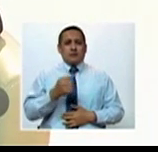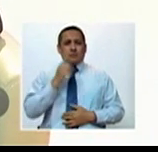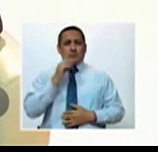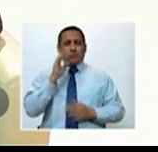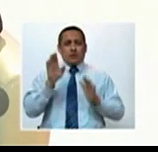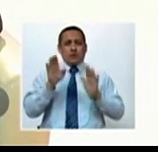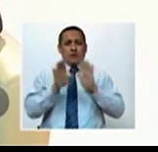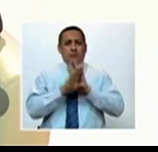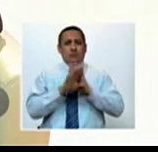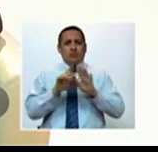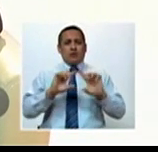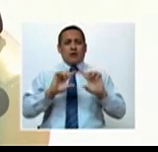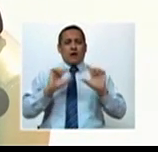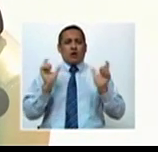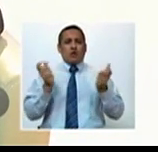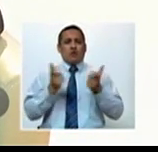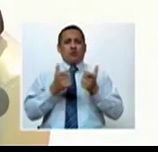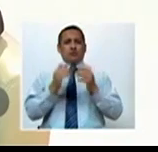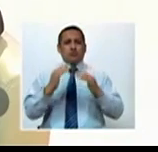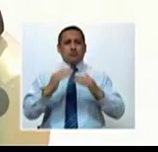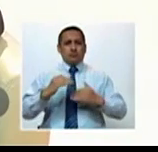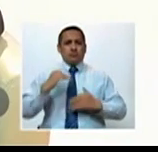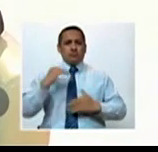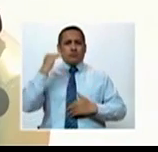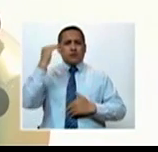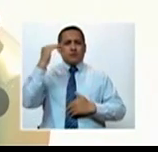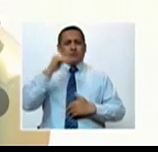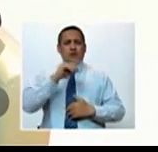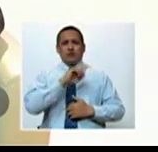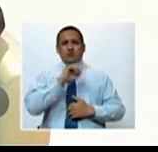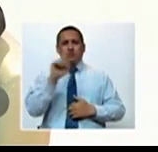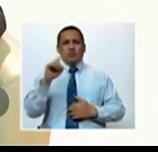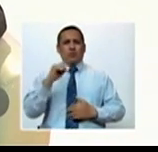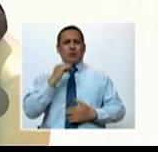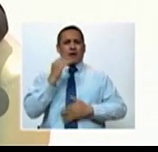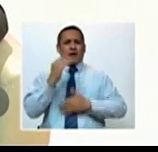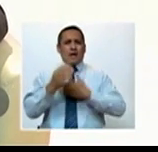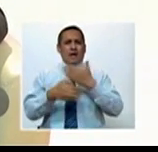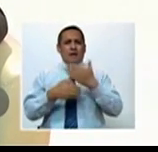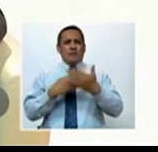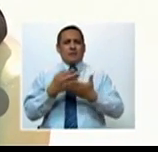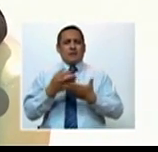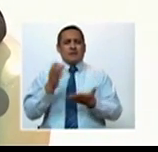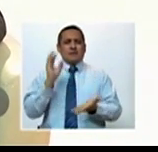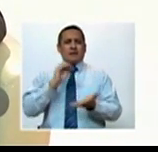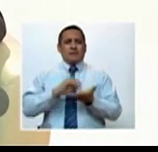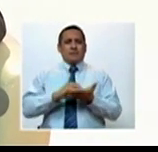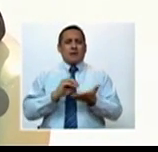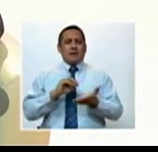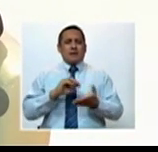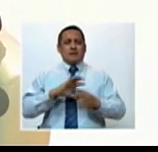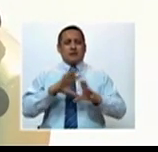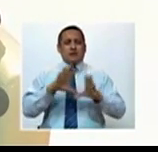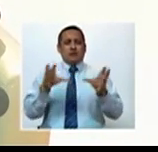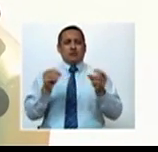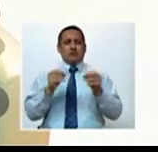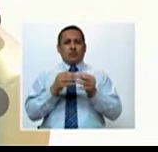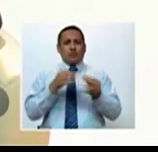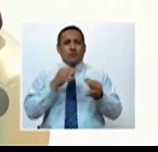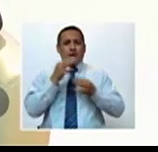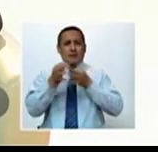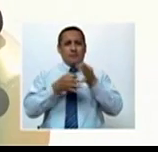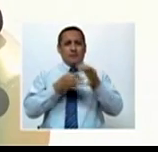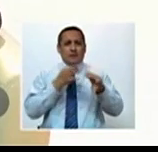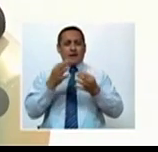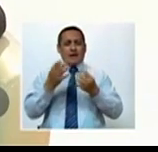Corte Suprema no podía haber ido más allá de lo que estaba diciendo en este